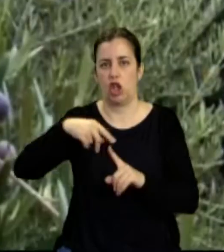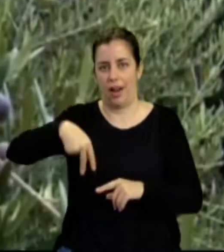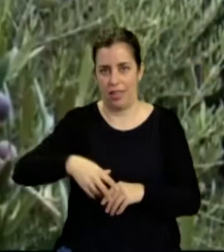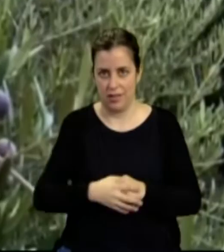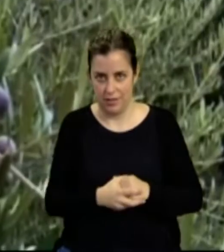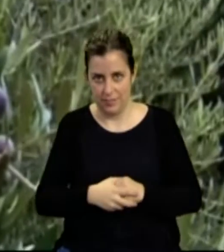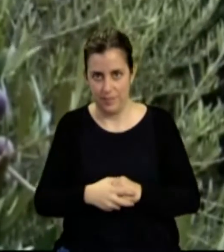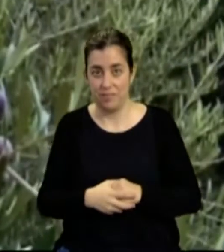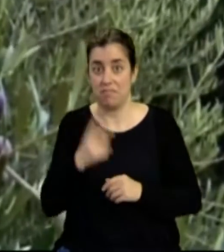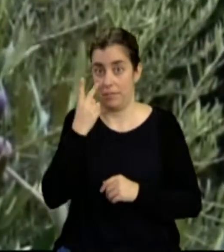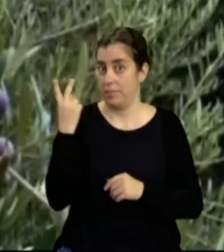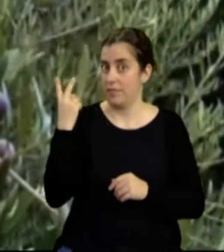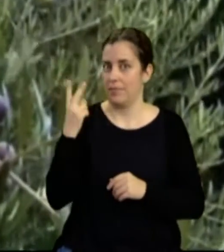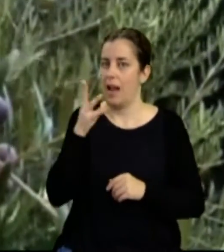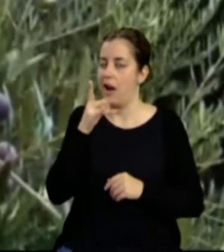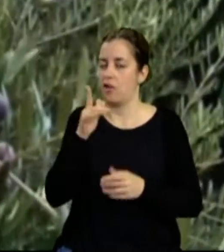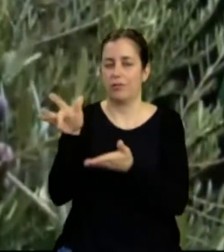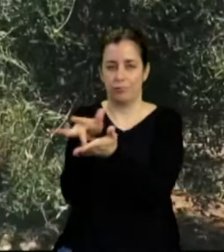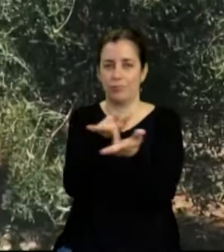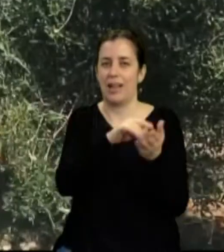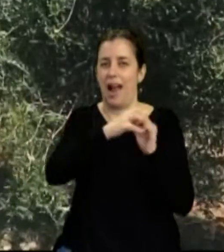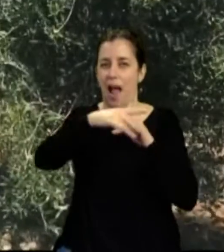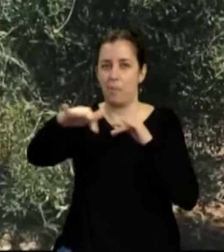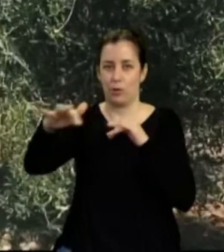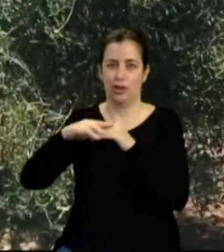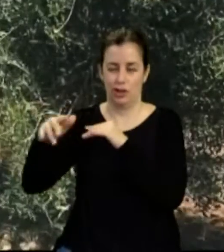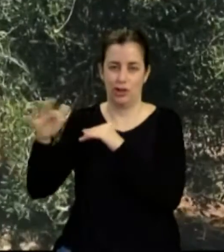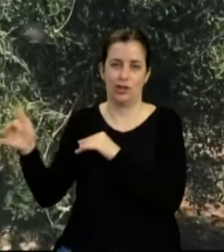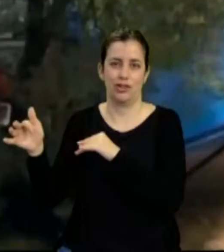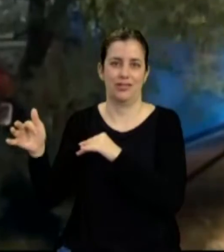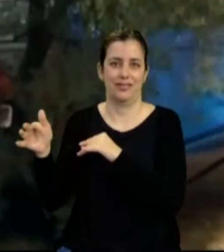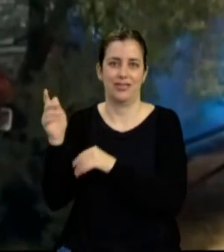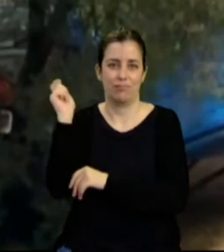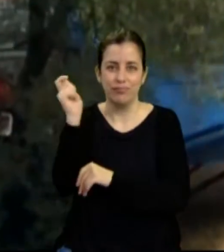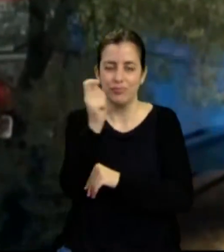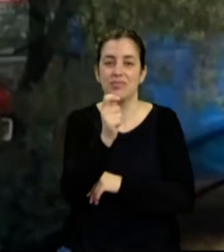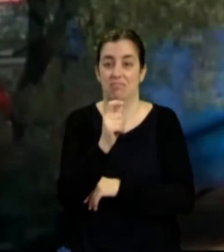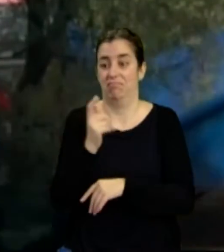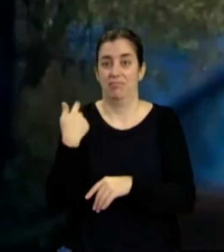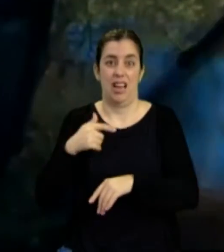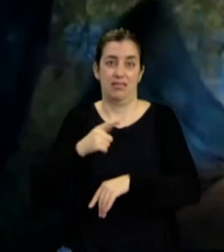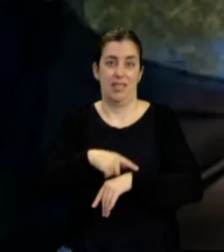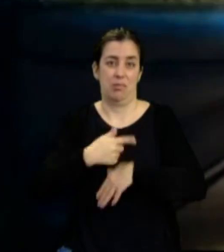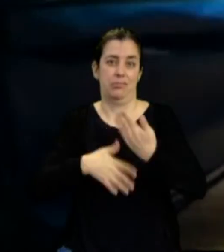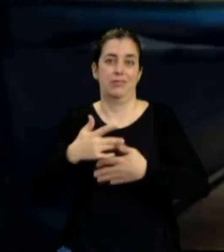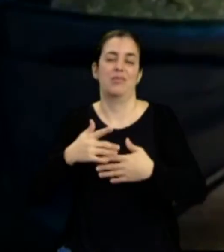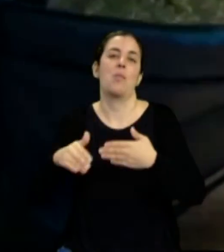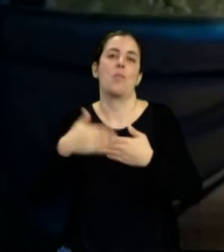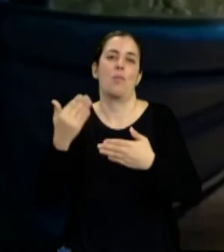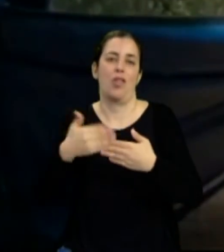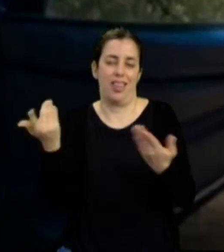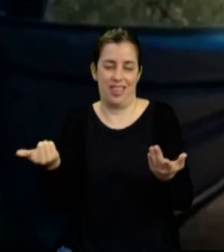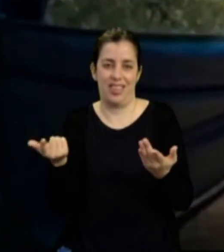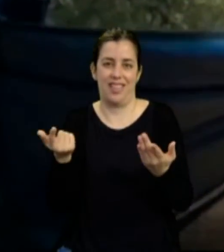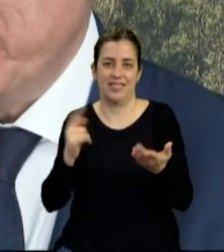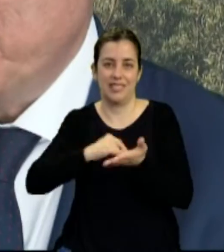Esta imagen se repite por todos los campos de olivos. Con el paso del tiempo, las nuevas técnicas de maquinaria agrícola han ganado terreno. Estamos